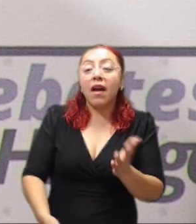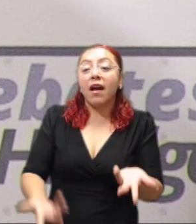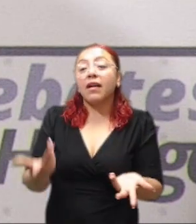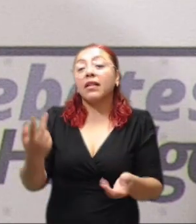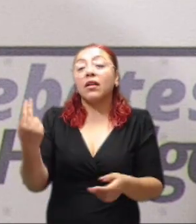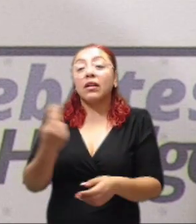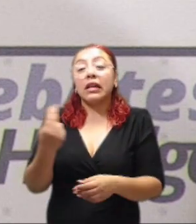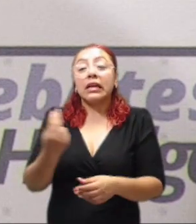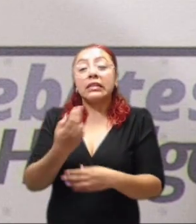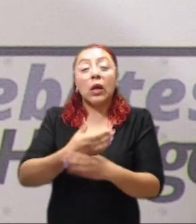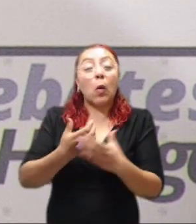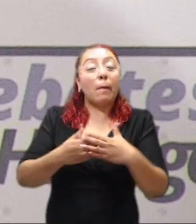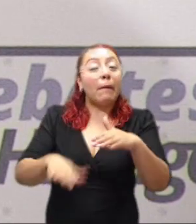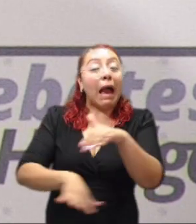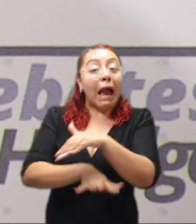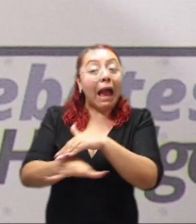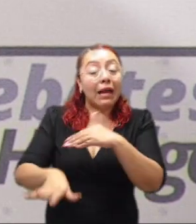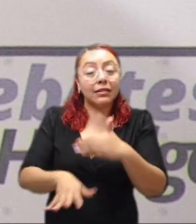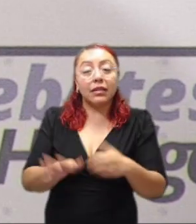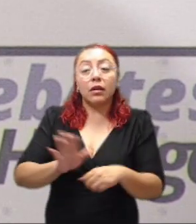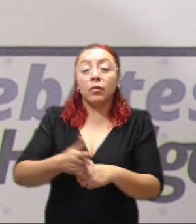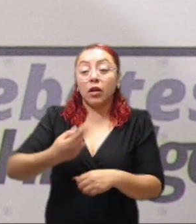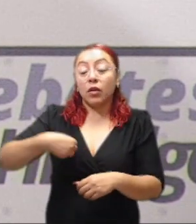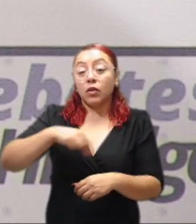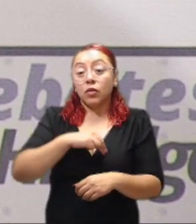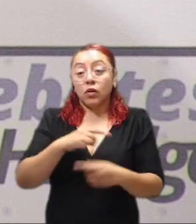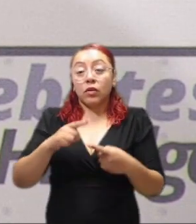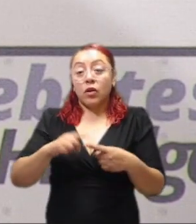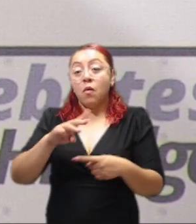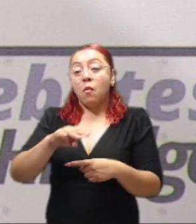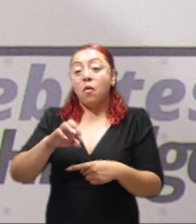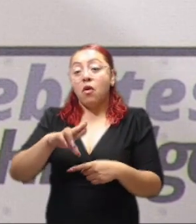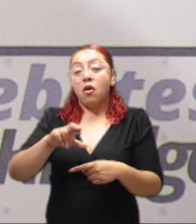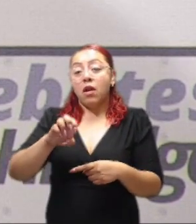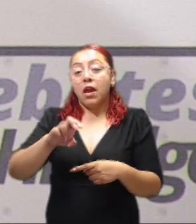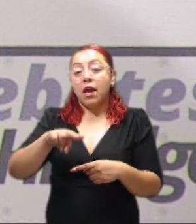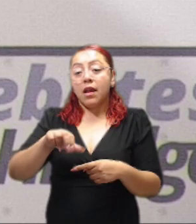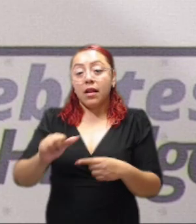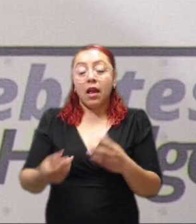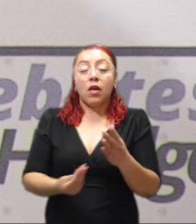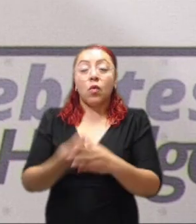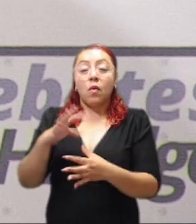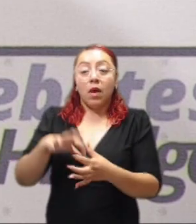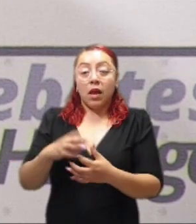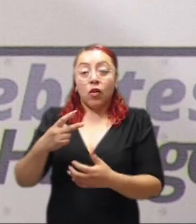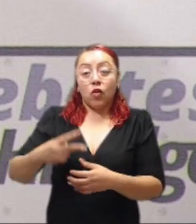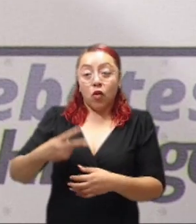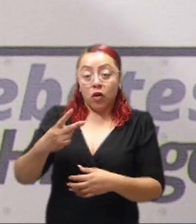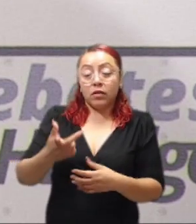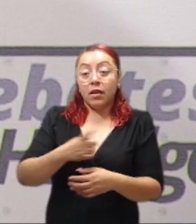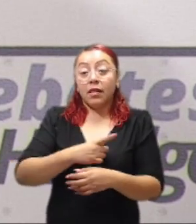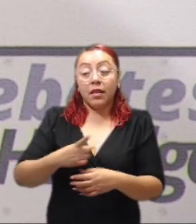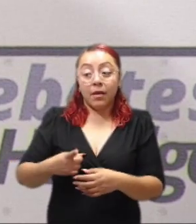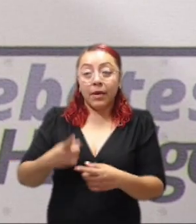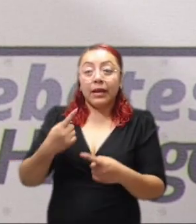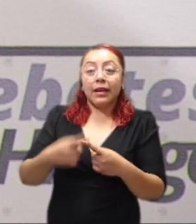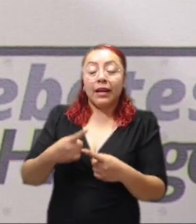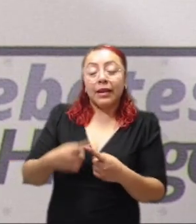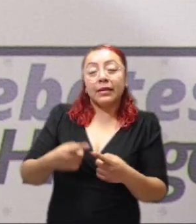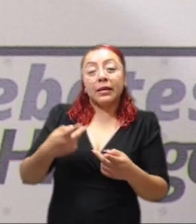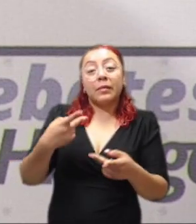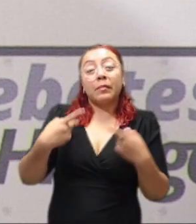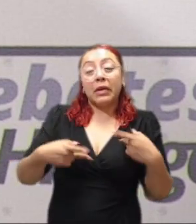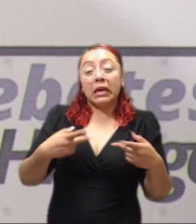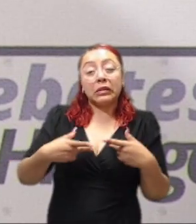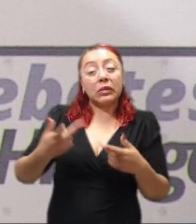iniciar porque nosotros en morena y en Nueva Alianza tenemos que garantizar a los que vienen más atrás los que no tienen